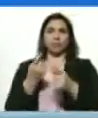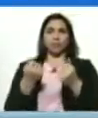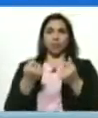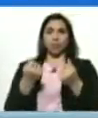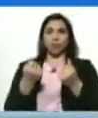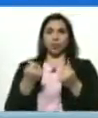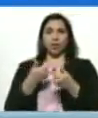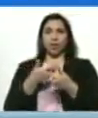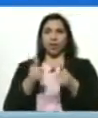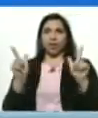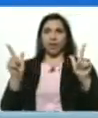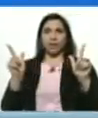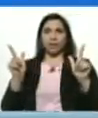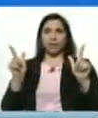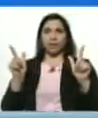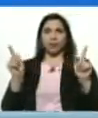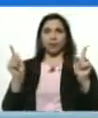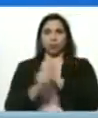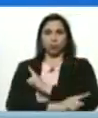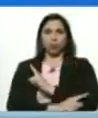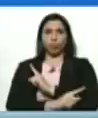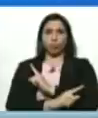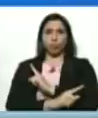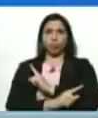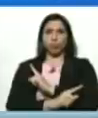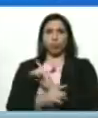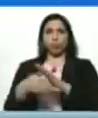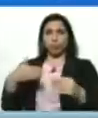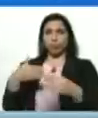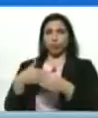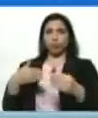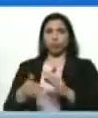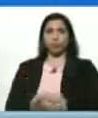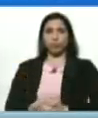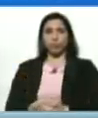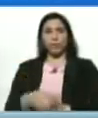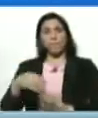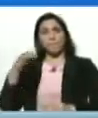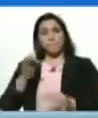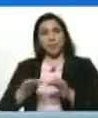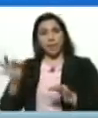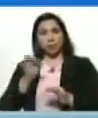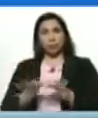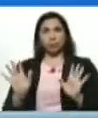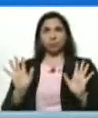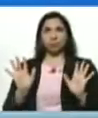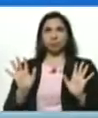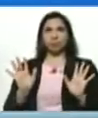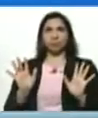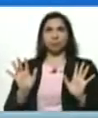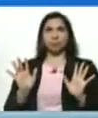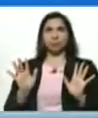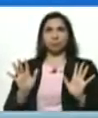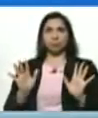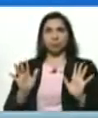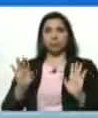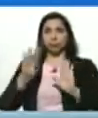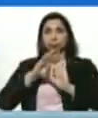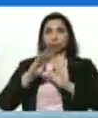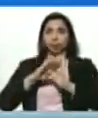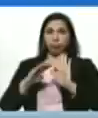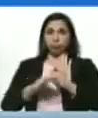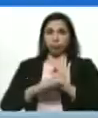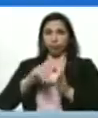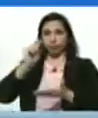libremente convertible en divisa en petro se van a establecer mecanismos con